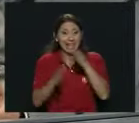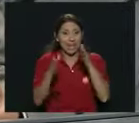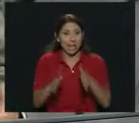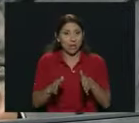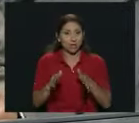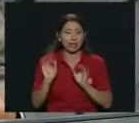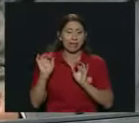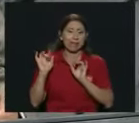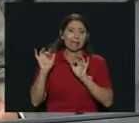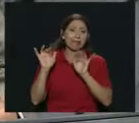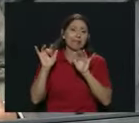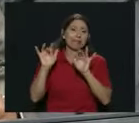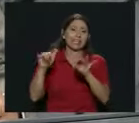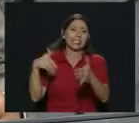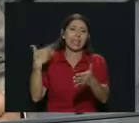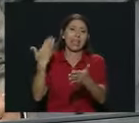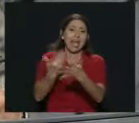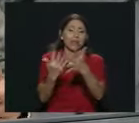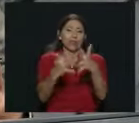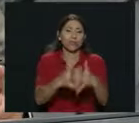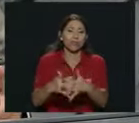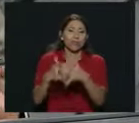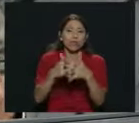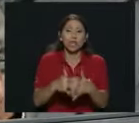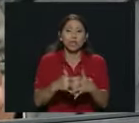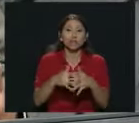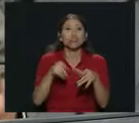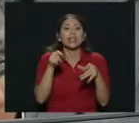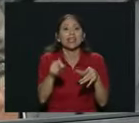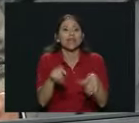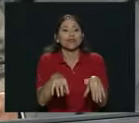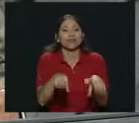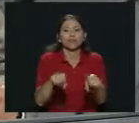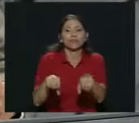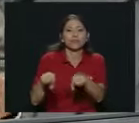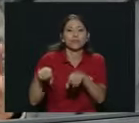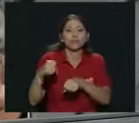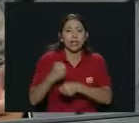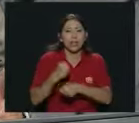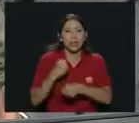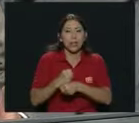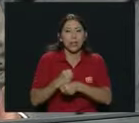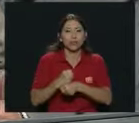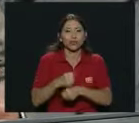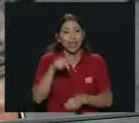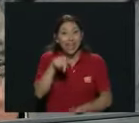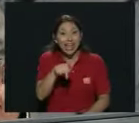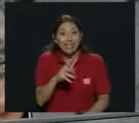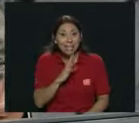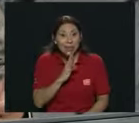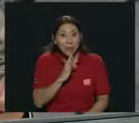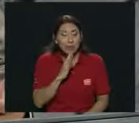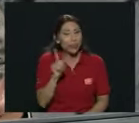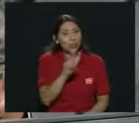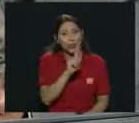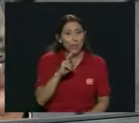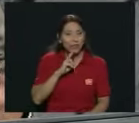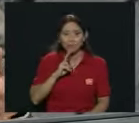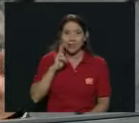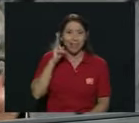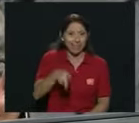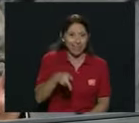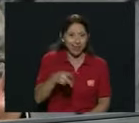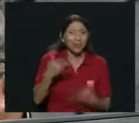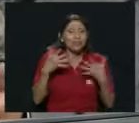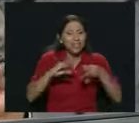Unidos y están llevando los empleos, es un discurso que, aunque no es verdadero, porque las estadísticas demuestran que